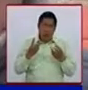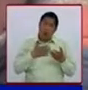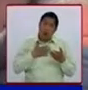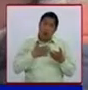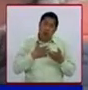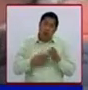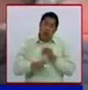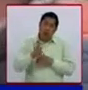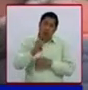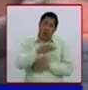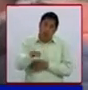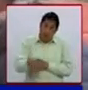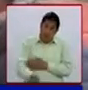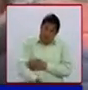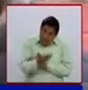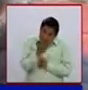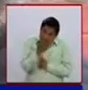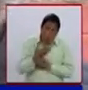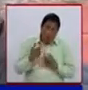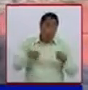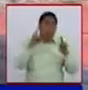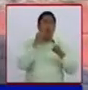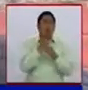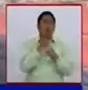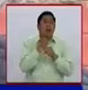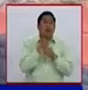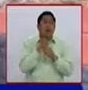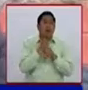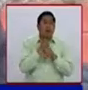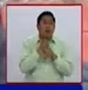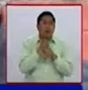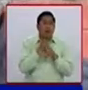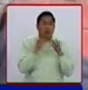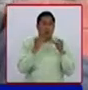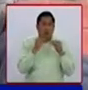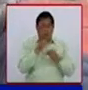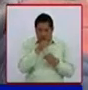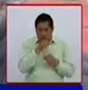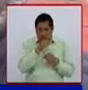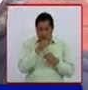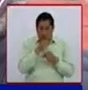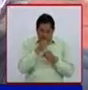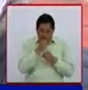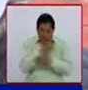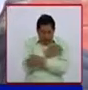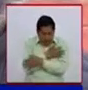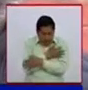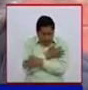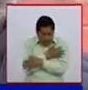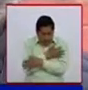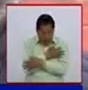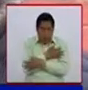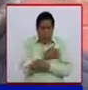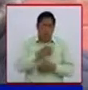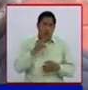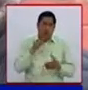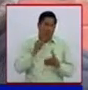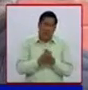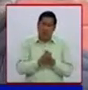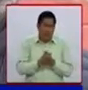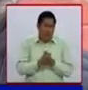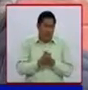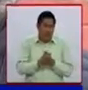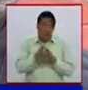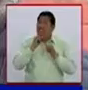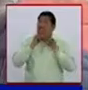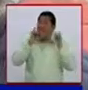aquí. Yo salgo a las 4:30 de la mañana a mi trabajo. Ahorita estoy un poco delicado, por eso no fui. Y no creo que salgan